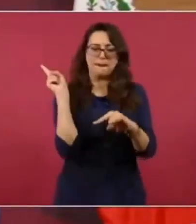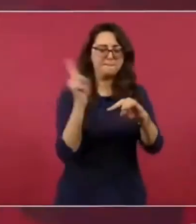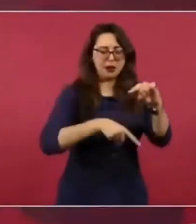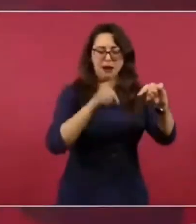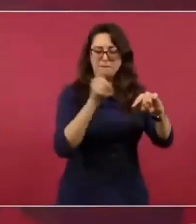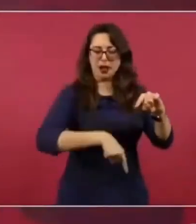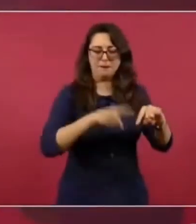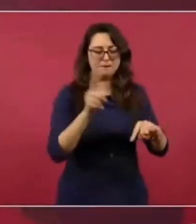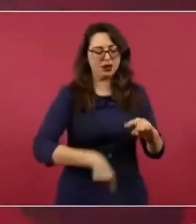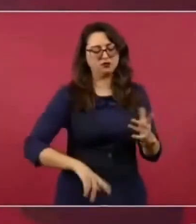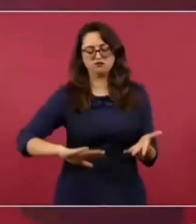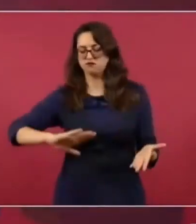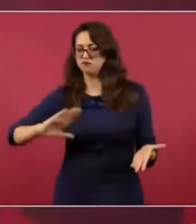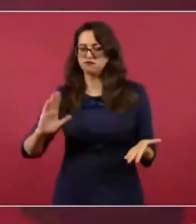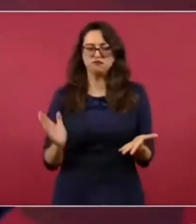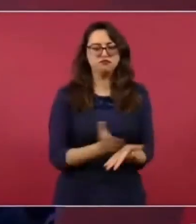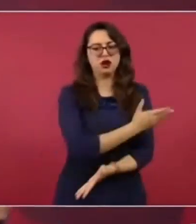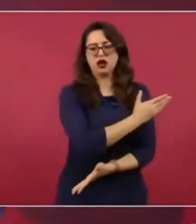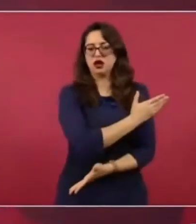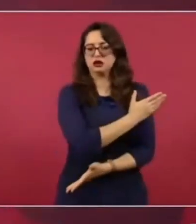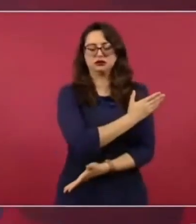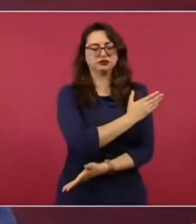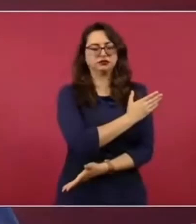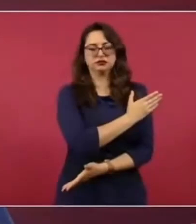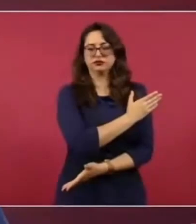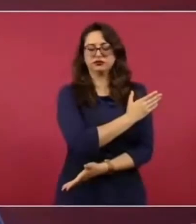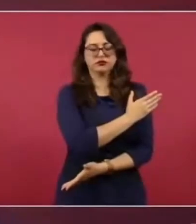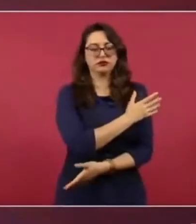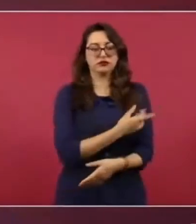Nada, nada, nada. Eso no les gusta a los